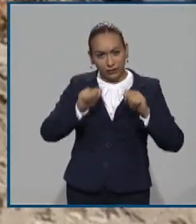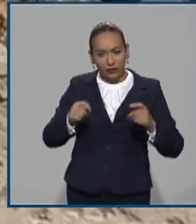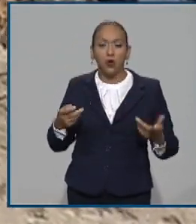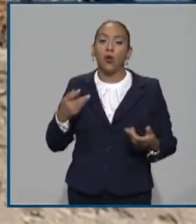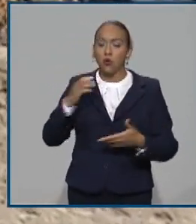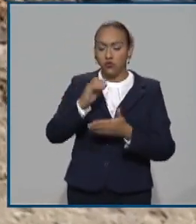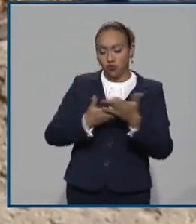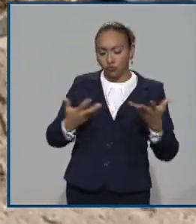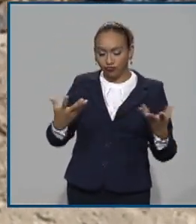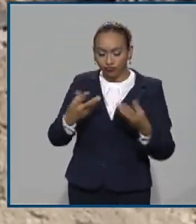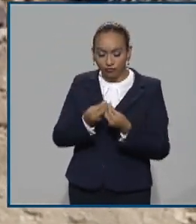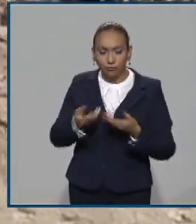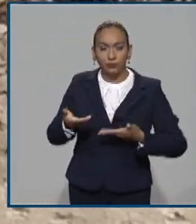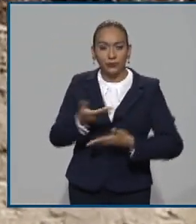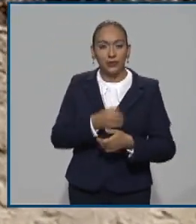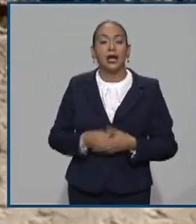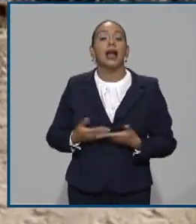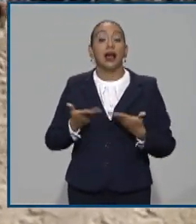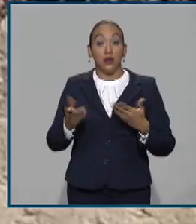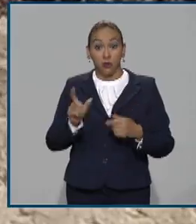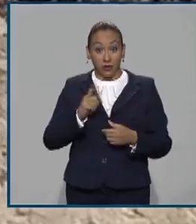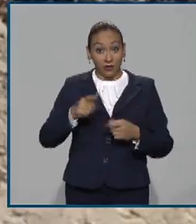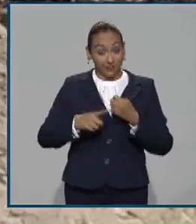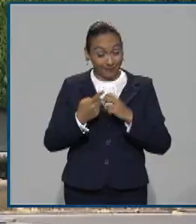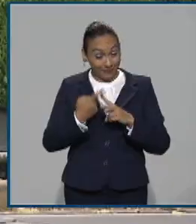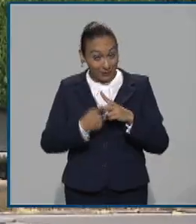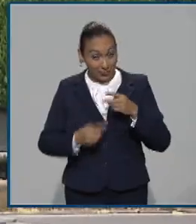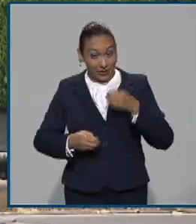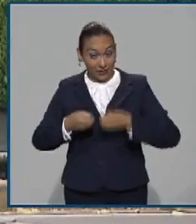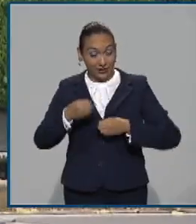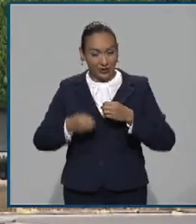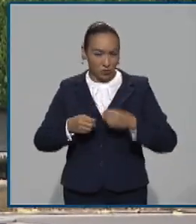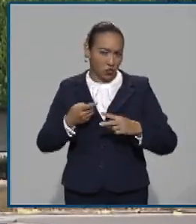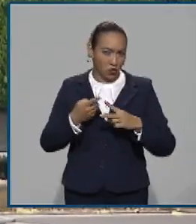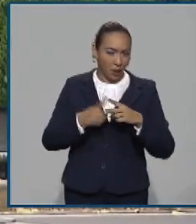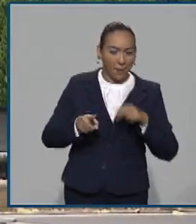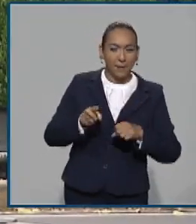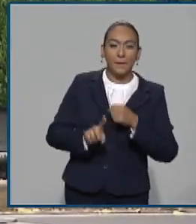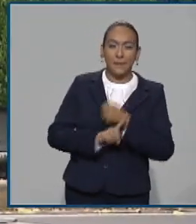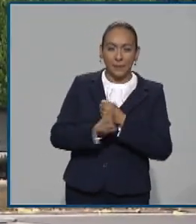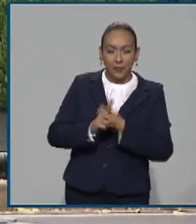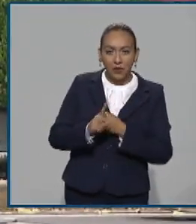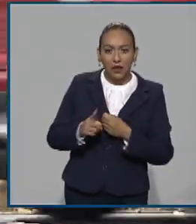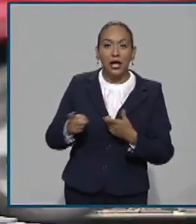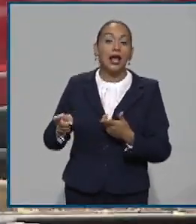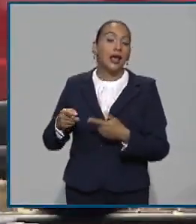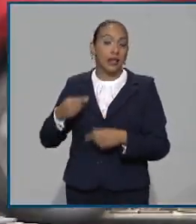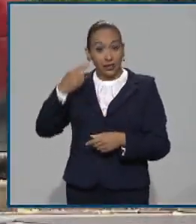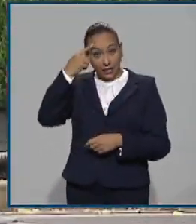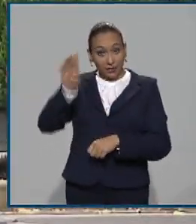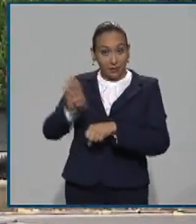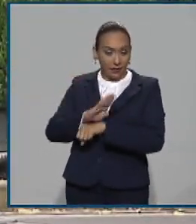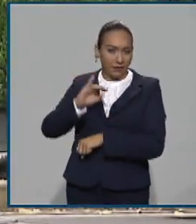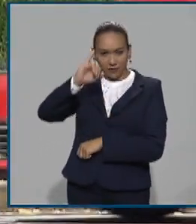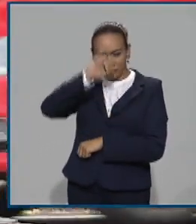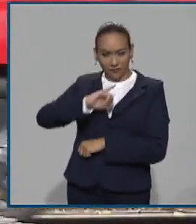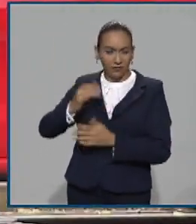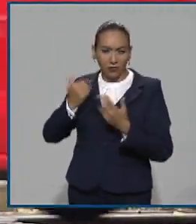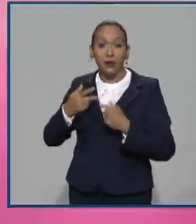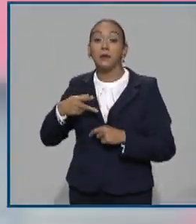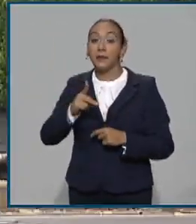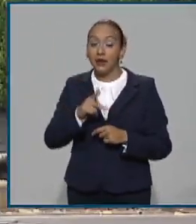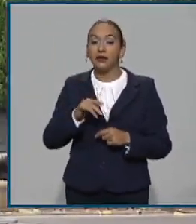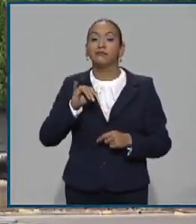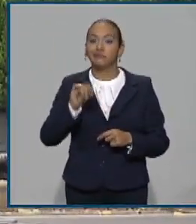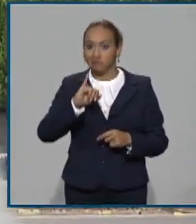sala explicó que si bien en este tipo de conflictos no están en juego los intereses de la parte patronal, la decisión que se toma sí le